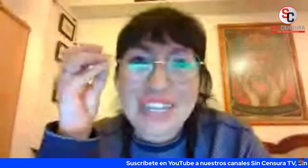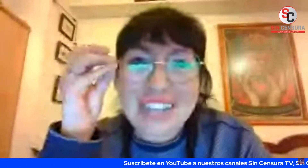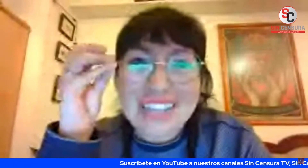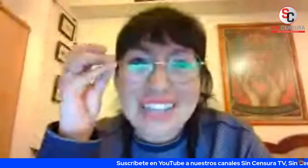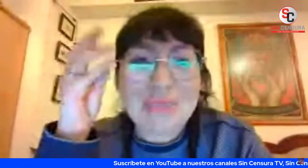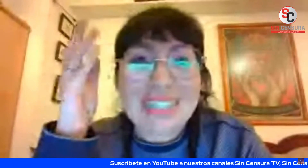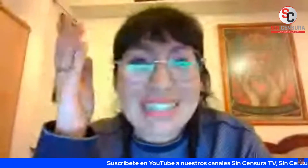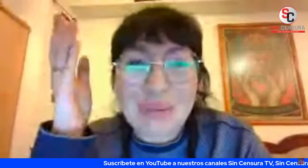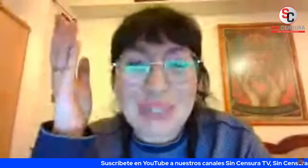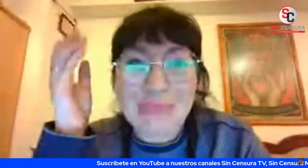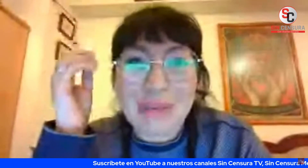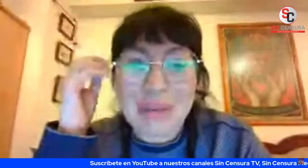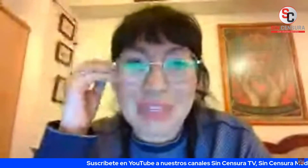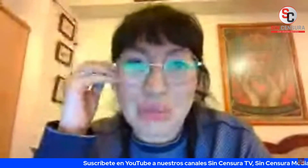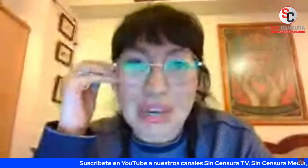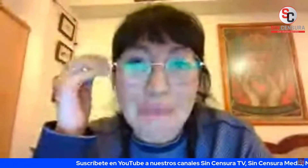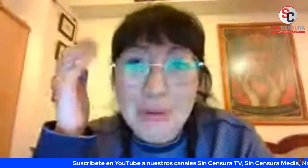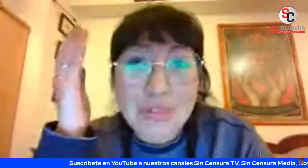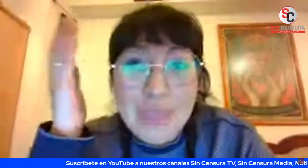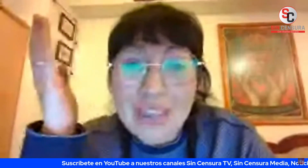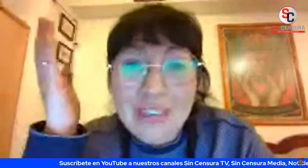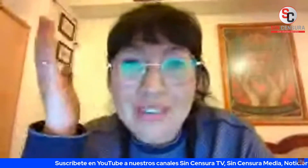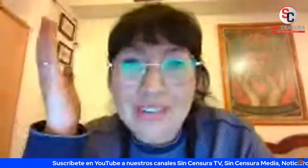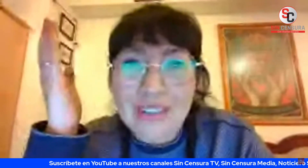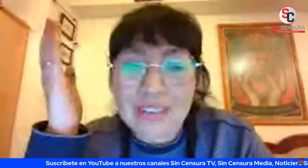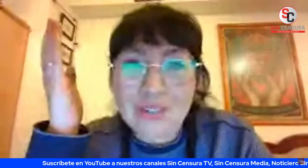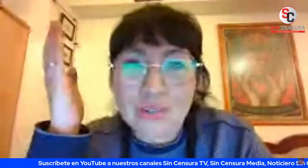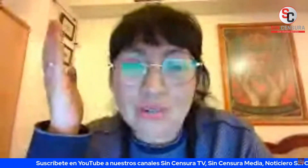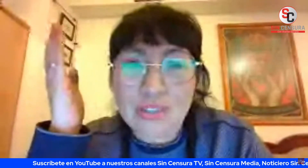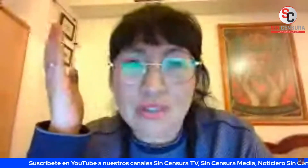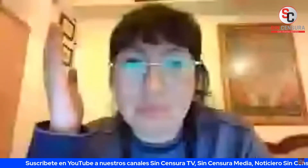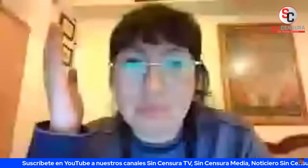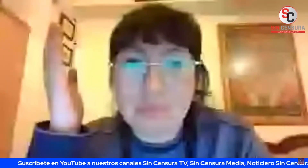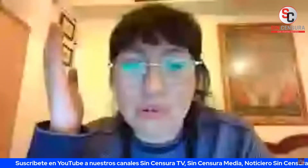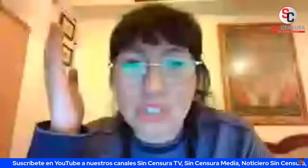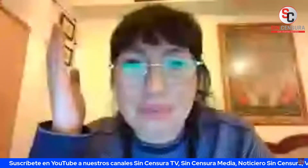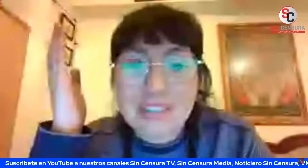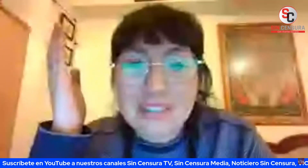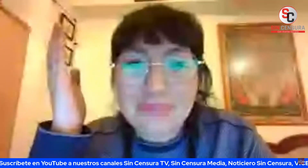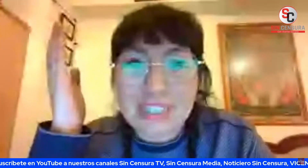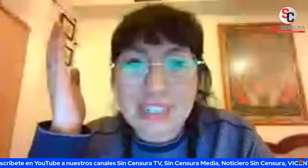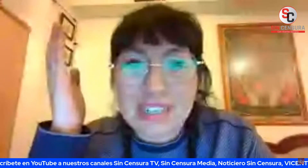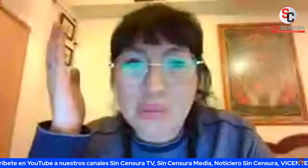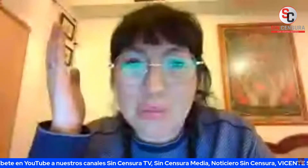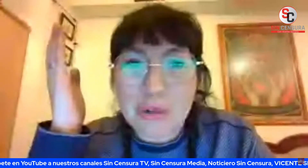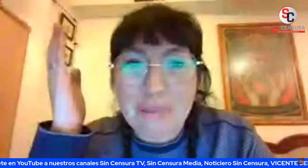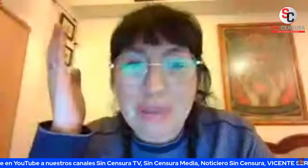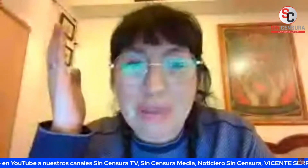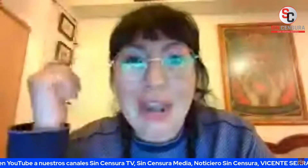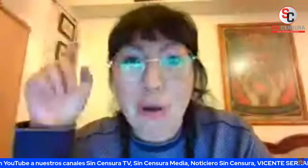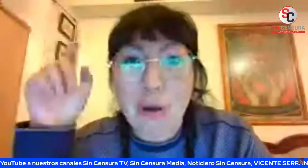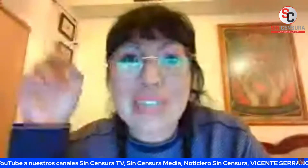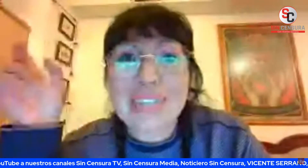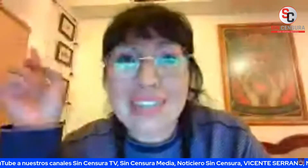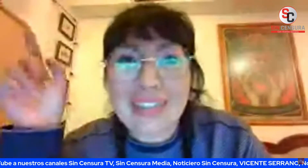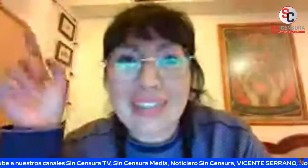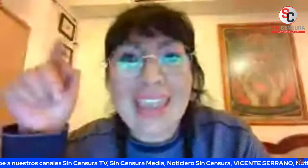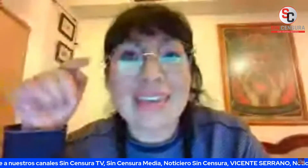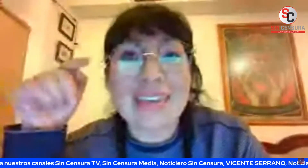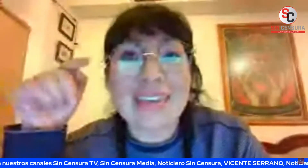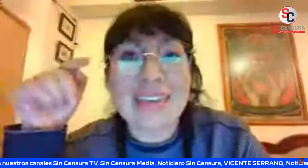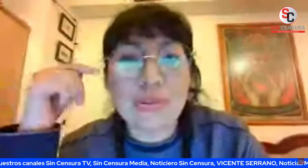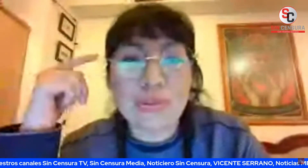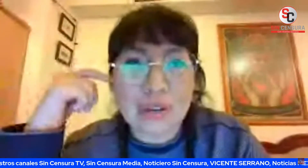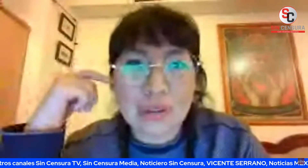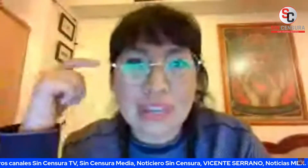pero esto viene desde antes con justamente Hugo Chávez, que tenía su programa Aló Presidente, e incluso en una lógica de formación